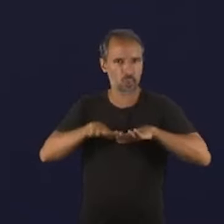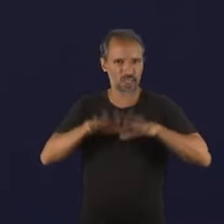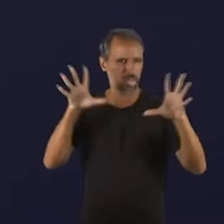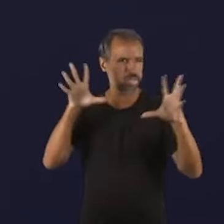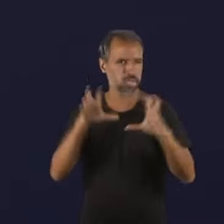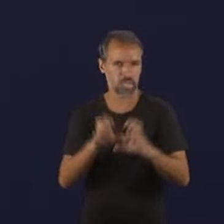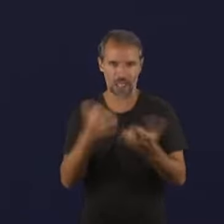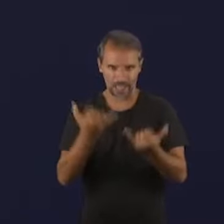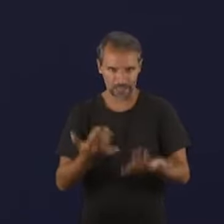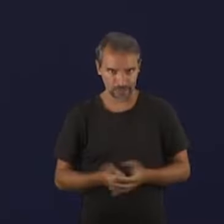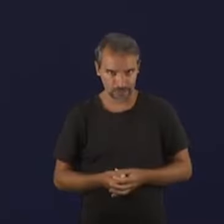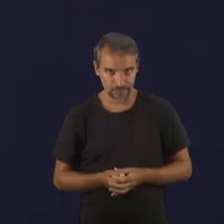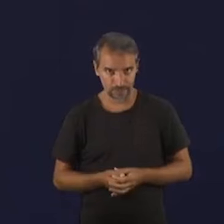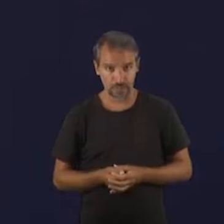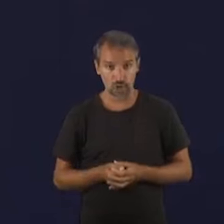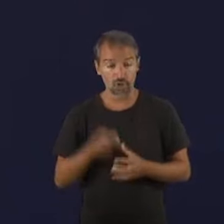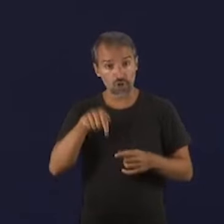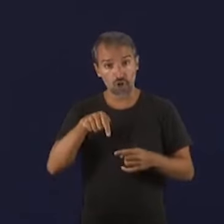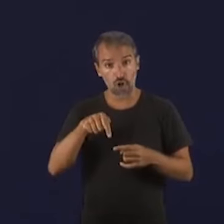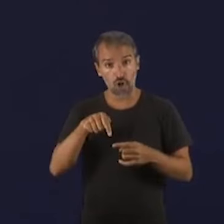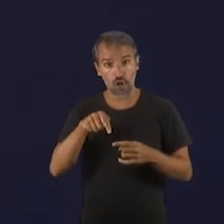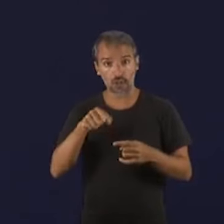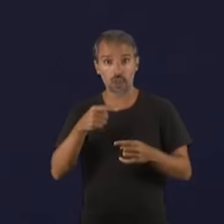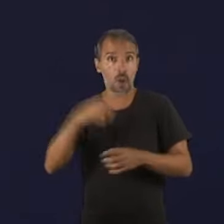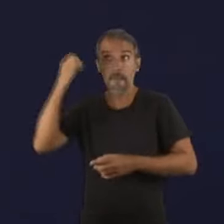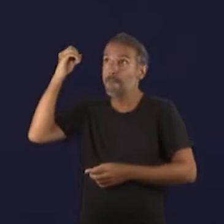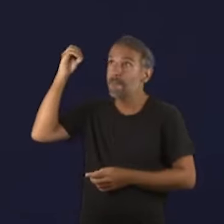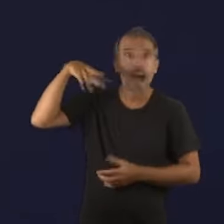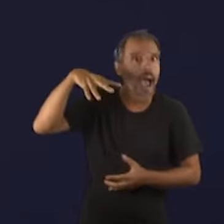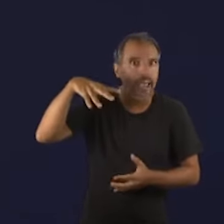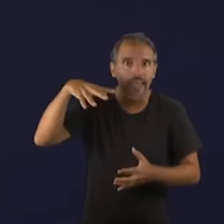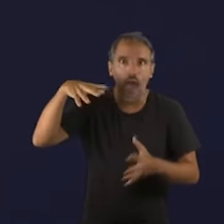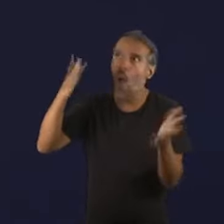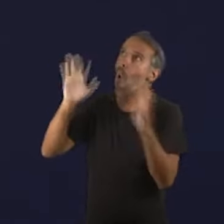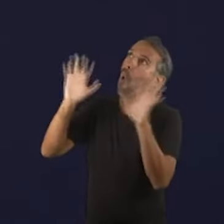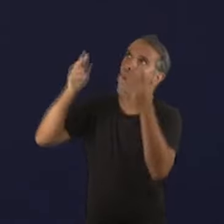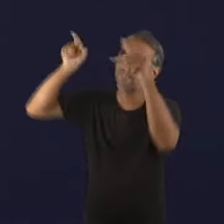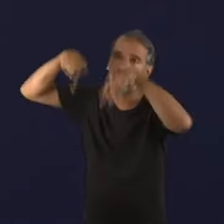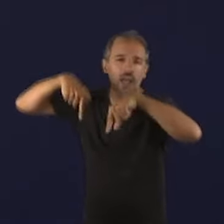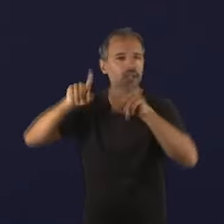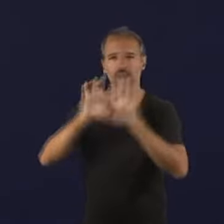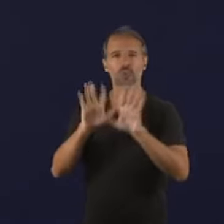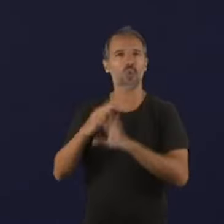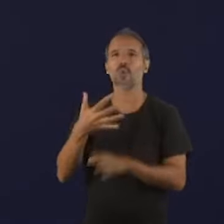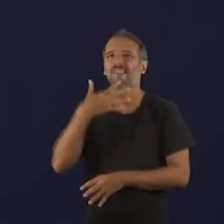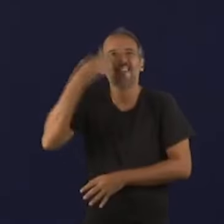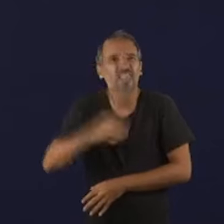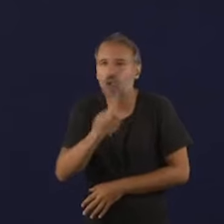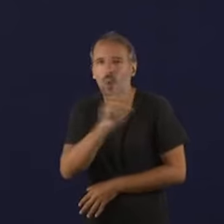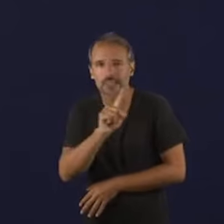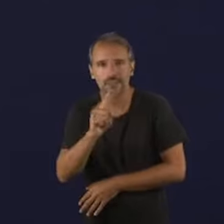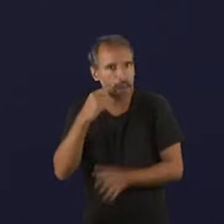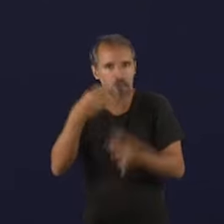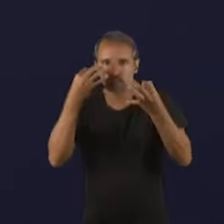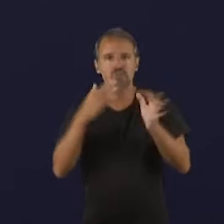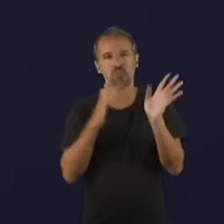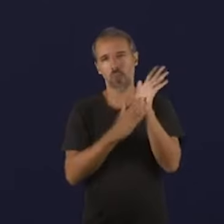que eh No vamos a apelar a la magia porque la magia no existe ha quedado